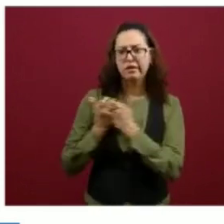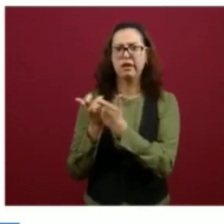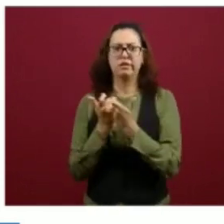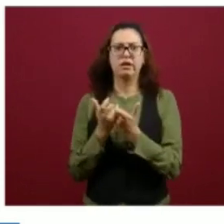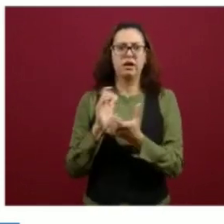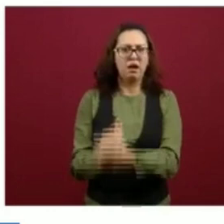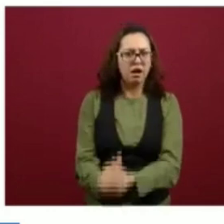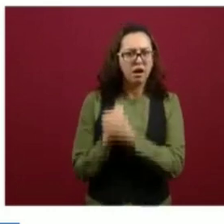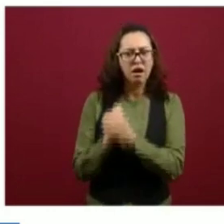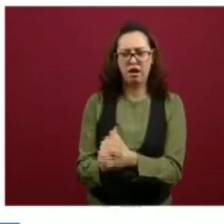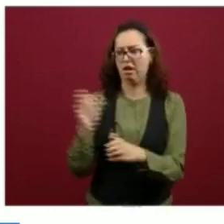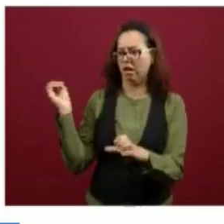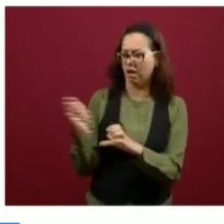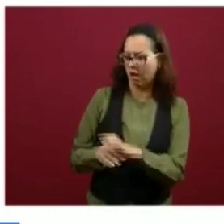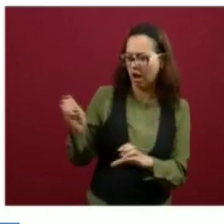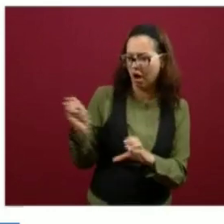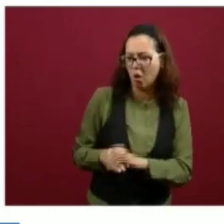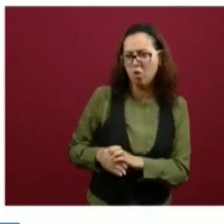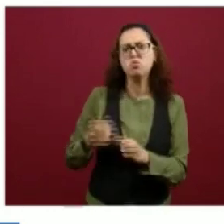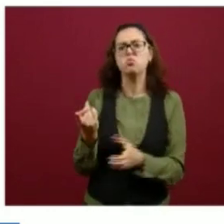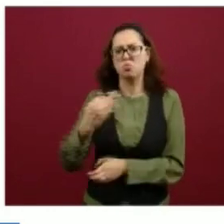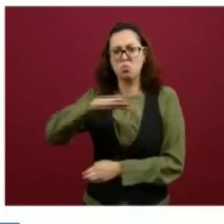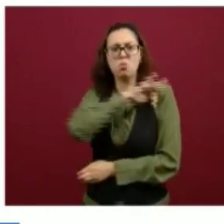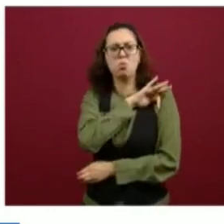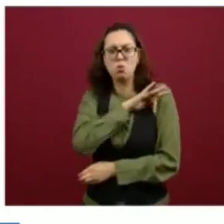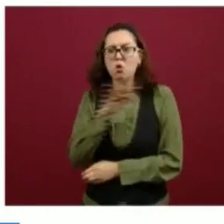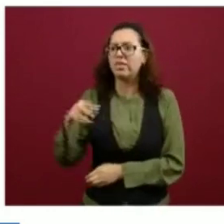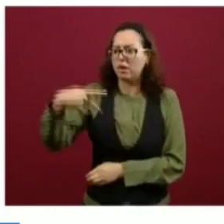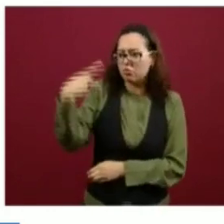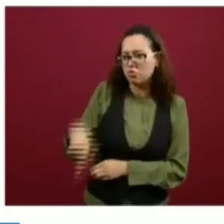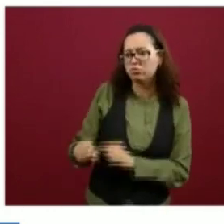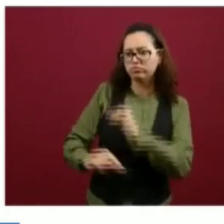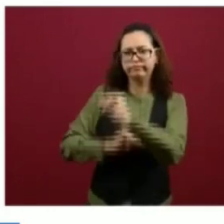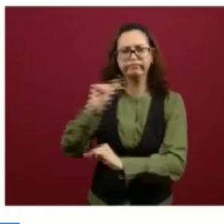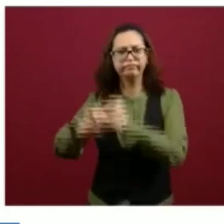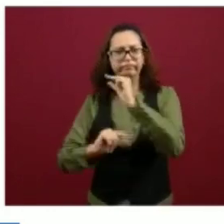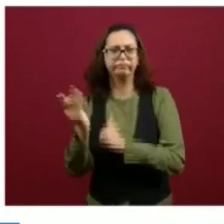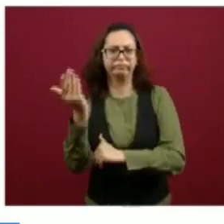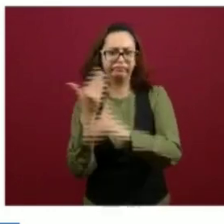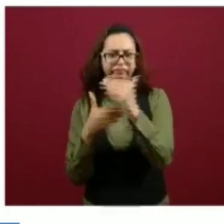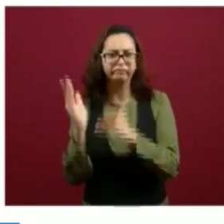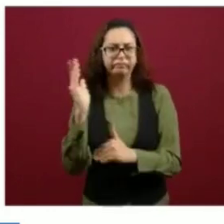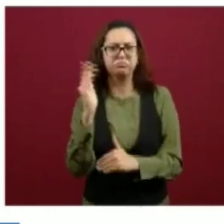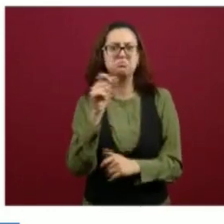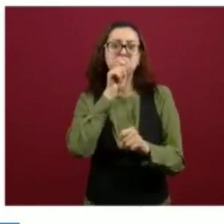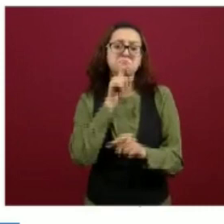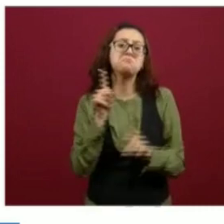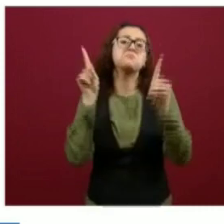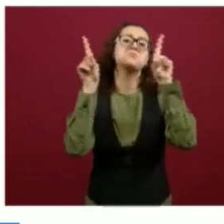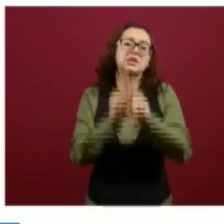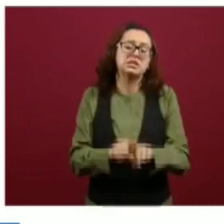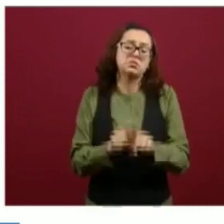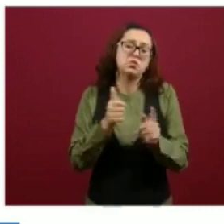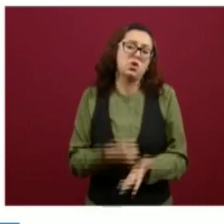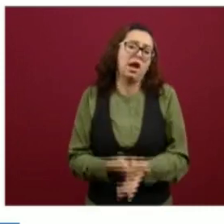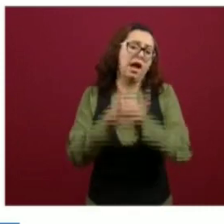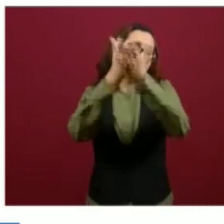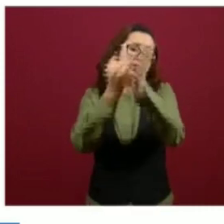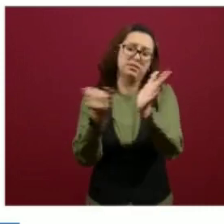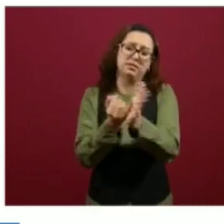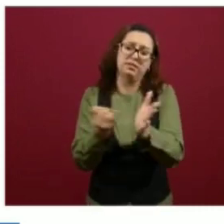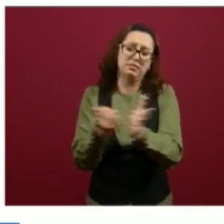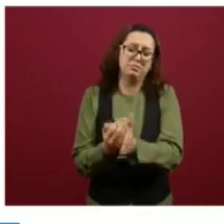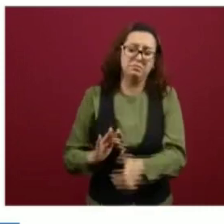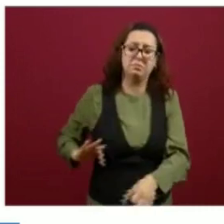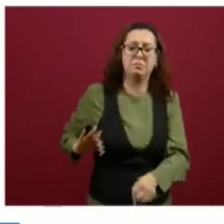ahorro, ayudarles a que realmente se pueda en sus lugares de origen y apalancarlos como un punto de entrada del sistema financiero, que se